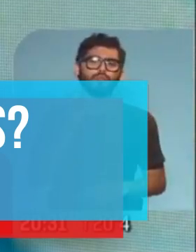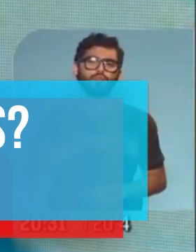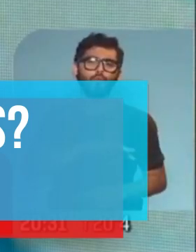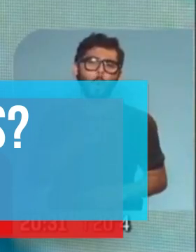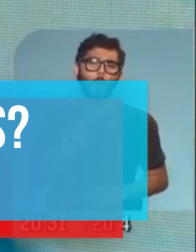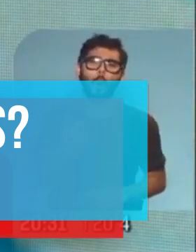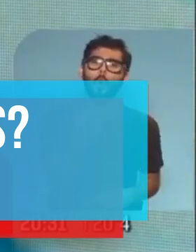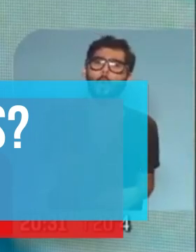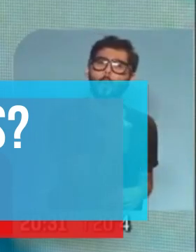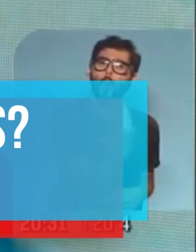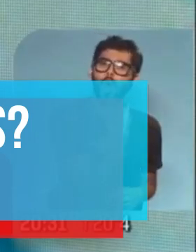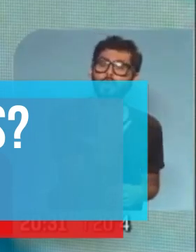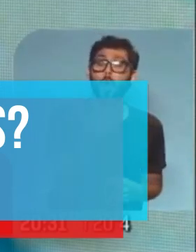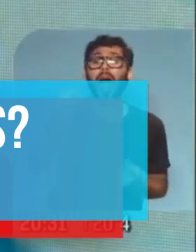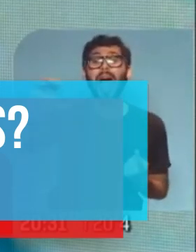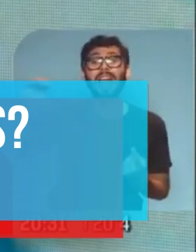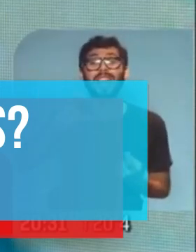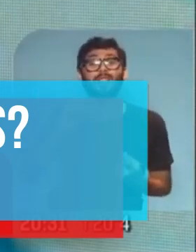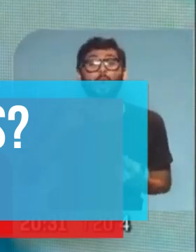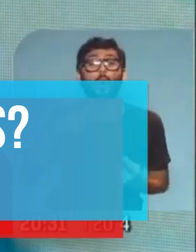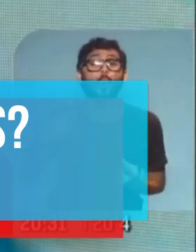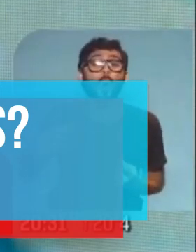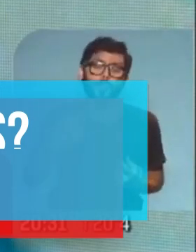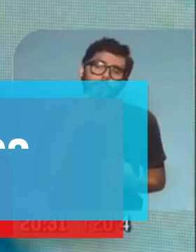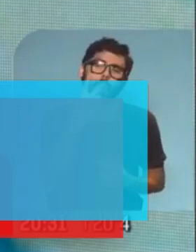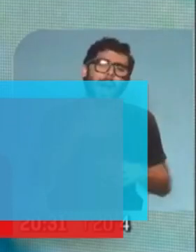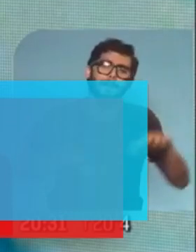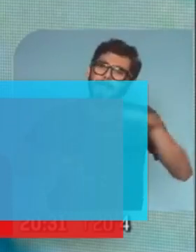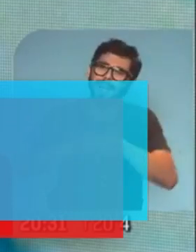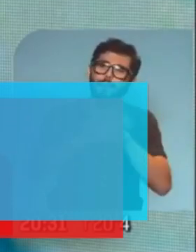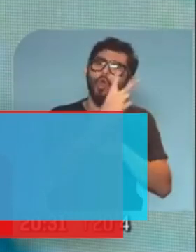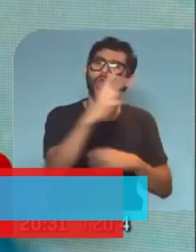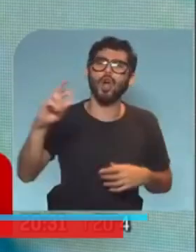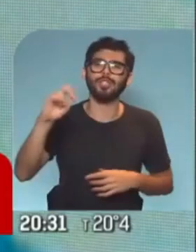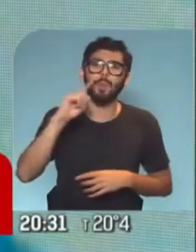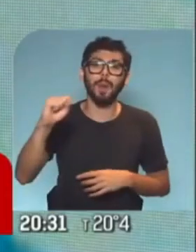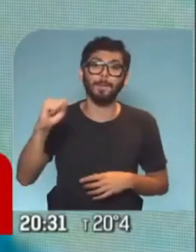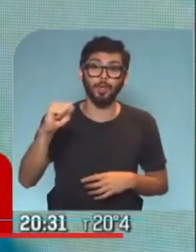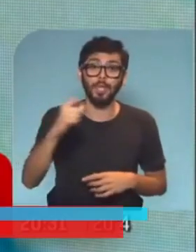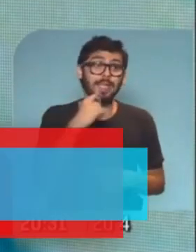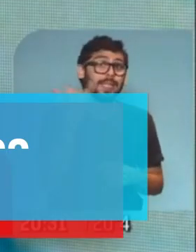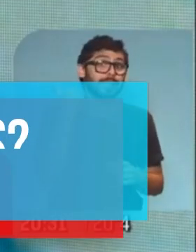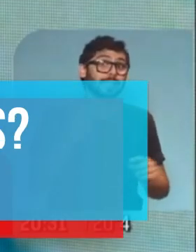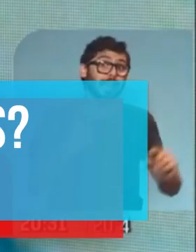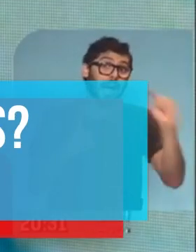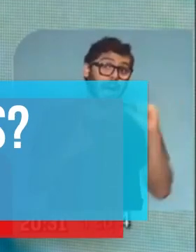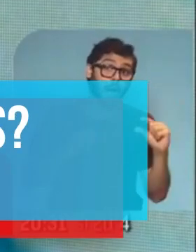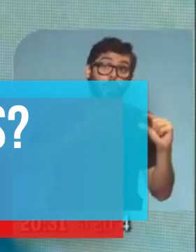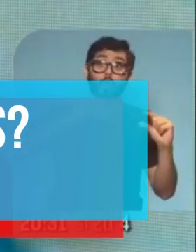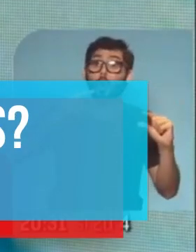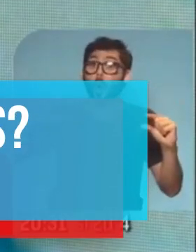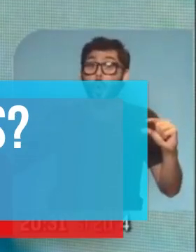salga la cuarta edición del ife la actualización de los datos personales y familiares en la base de datos de anses es